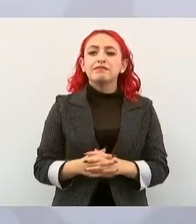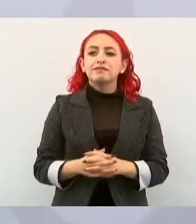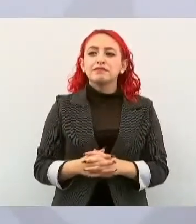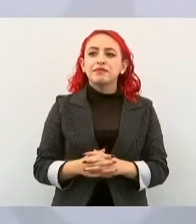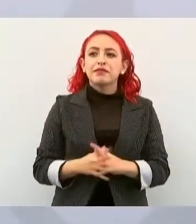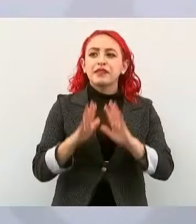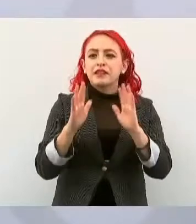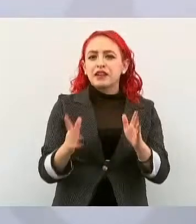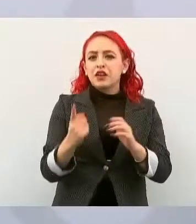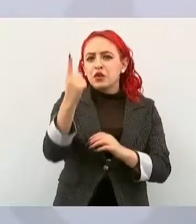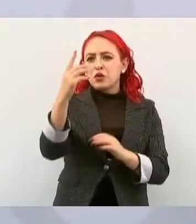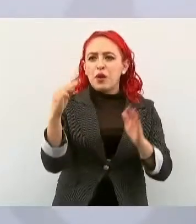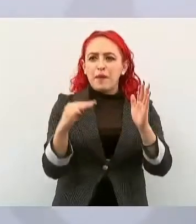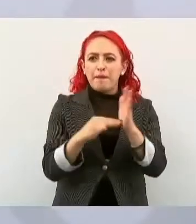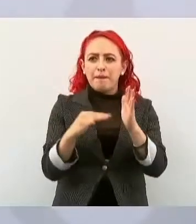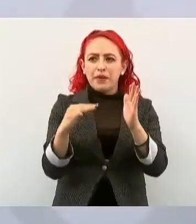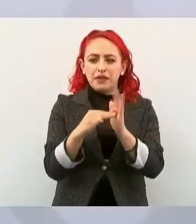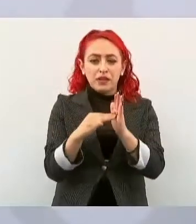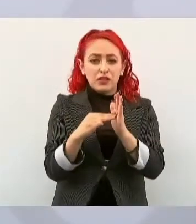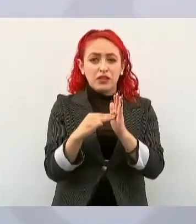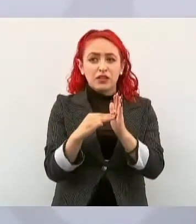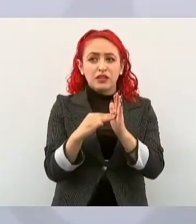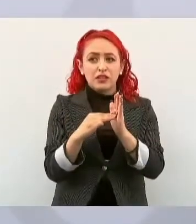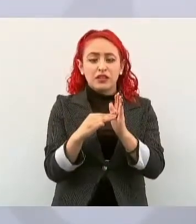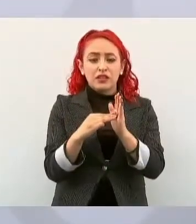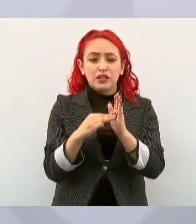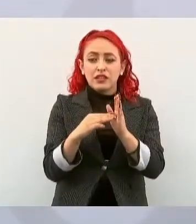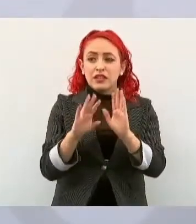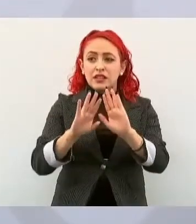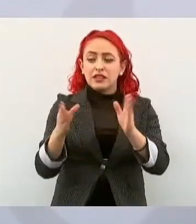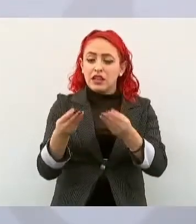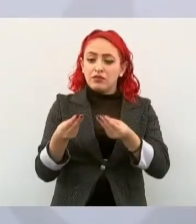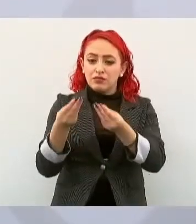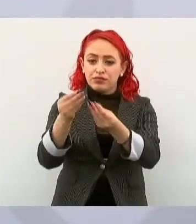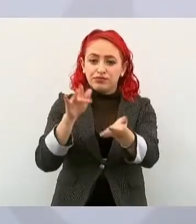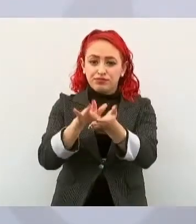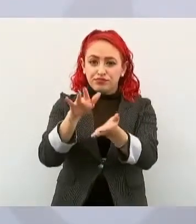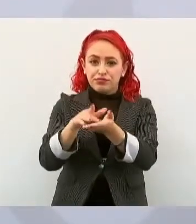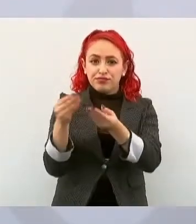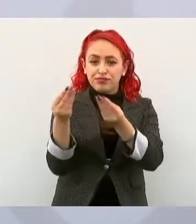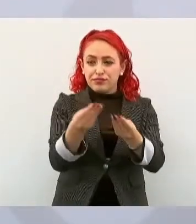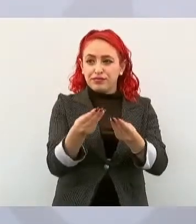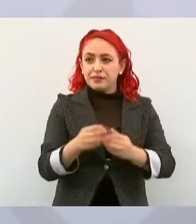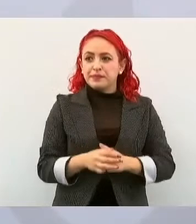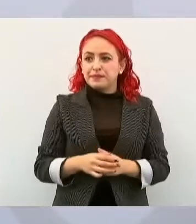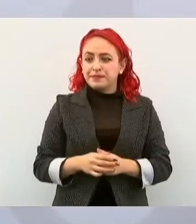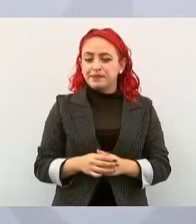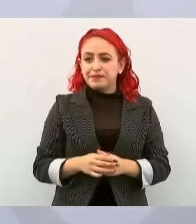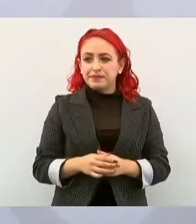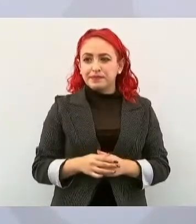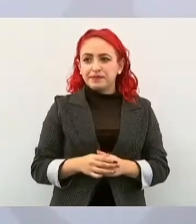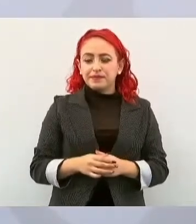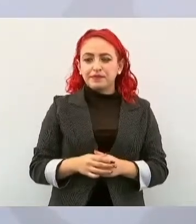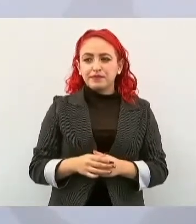en 1,000,000 se están recibiendo apoyos. Es decir,